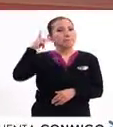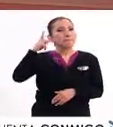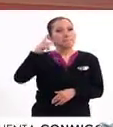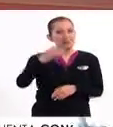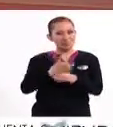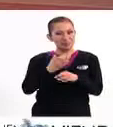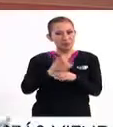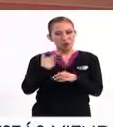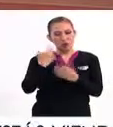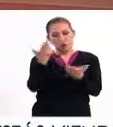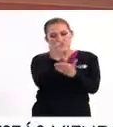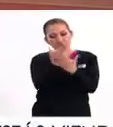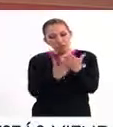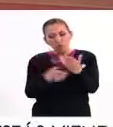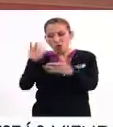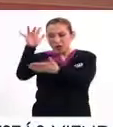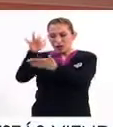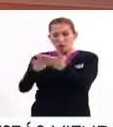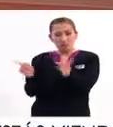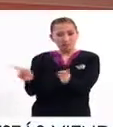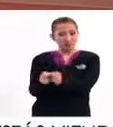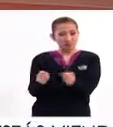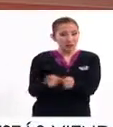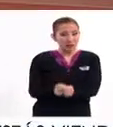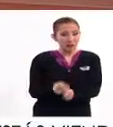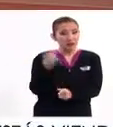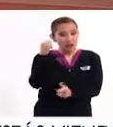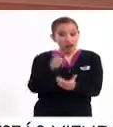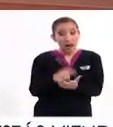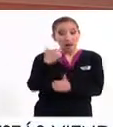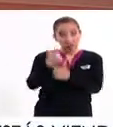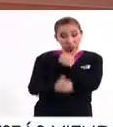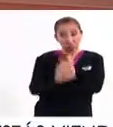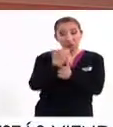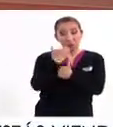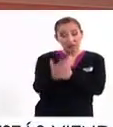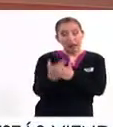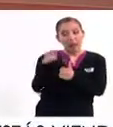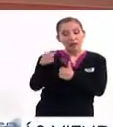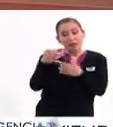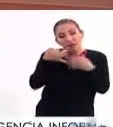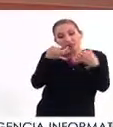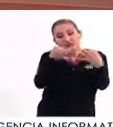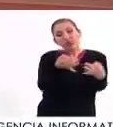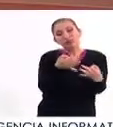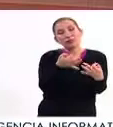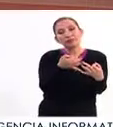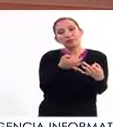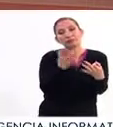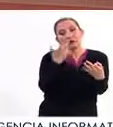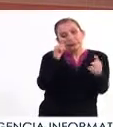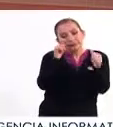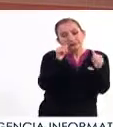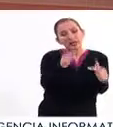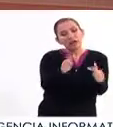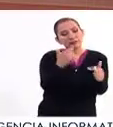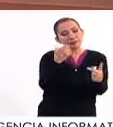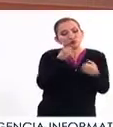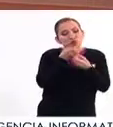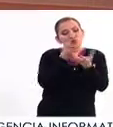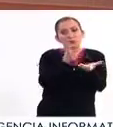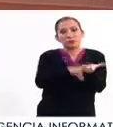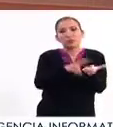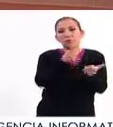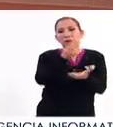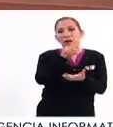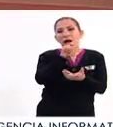en concentrar y compartir valores esenciales para los individuos con el medio que tú quieras, ¿eh? Sí. Yo creo